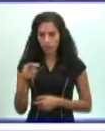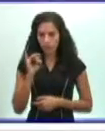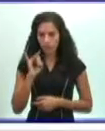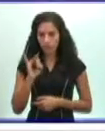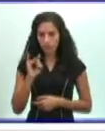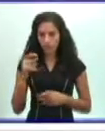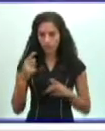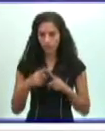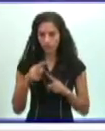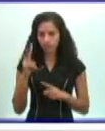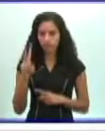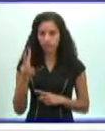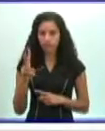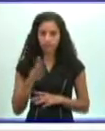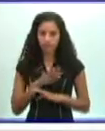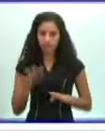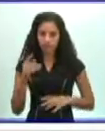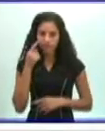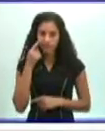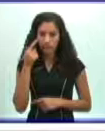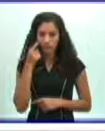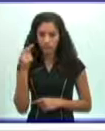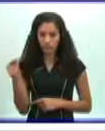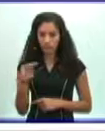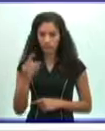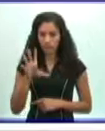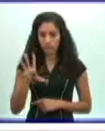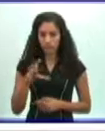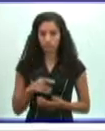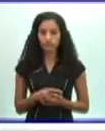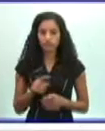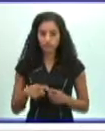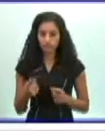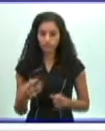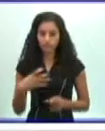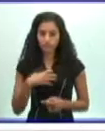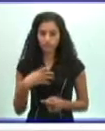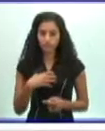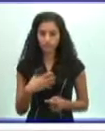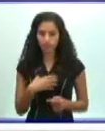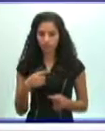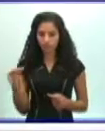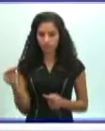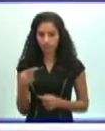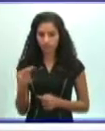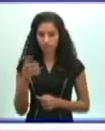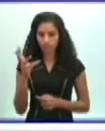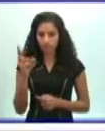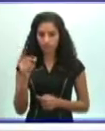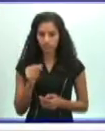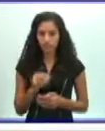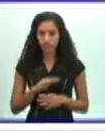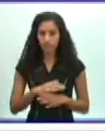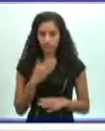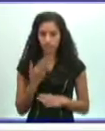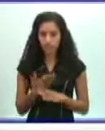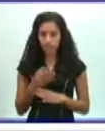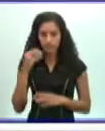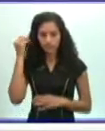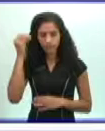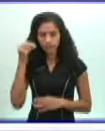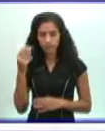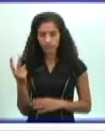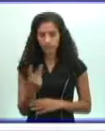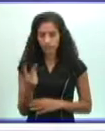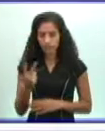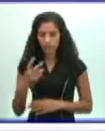más 2, ya conoces que es menos 5, pues tenemos que sustraer los módulos de ambos números y luego analizar cuál de